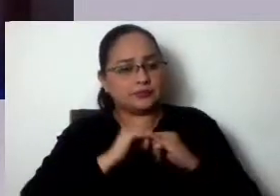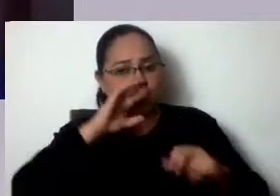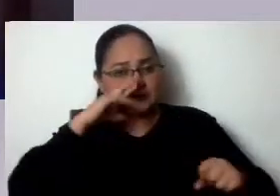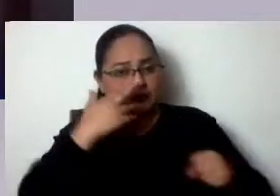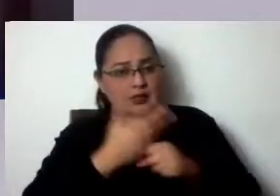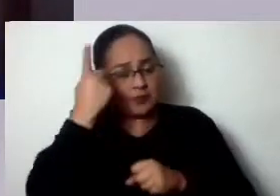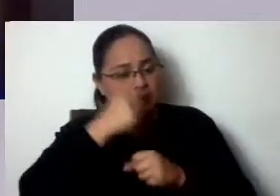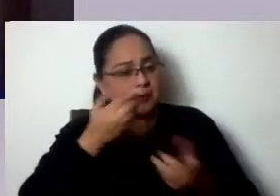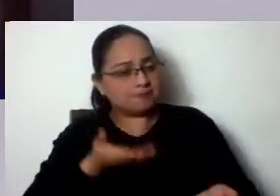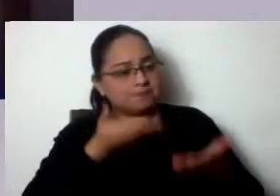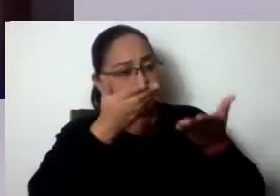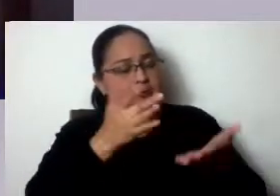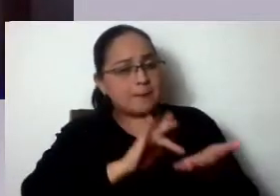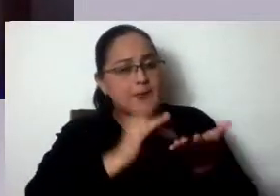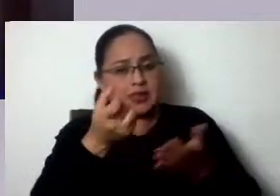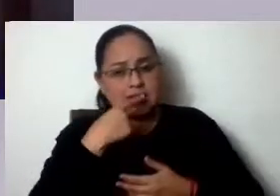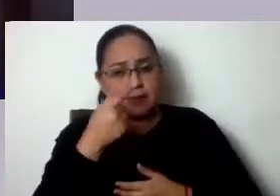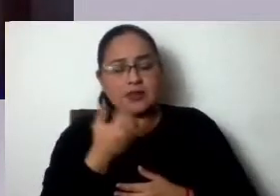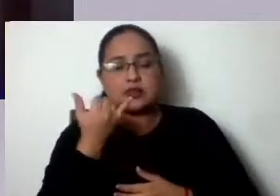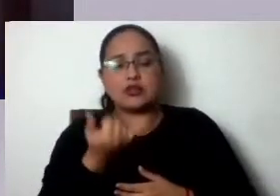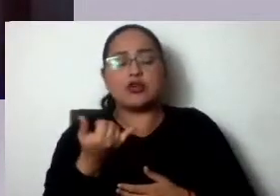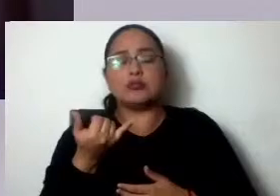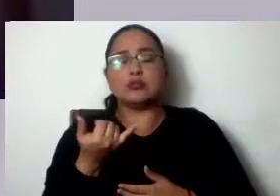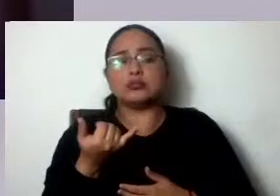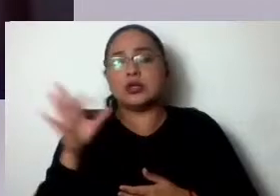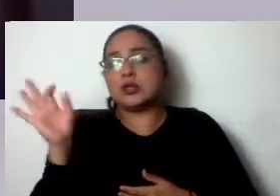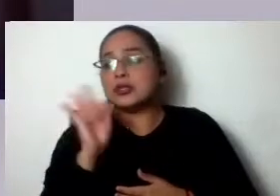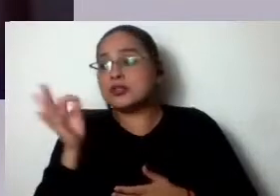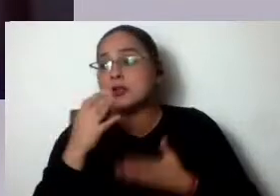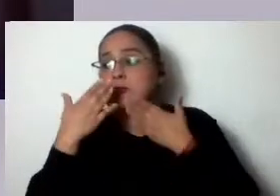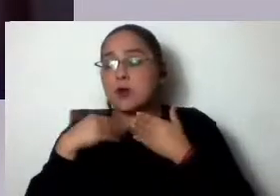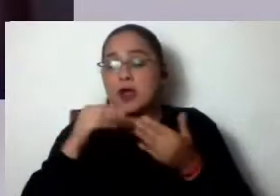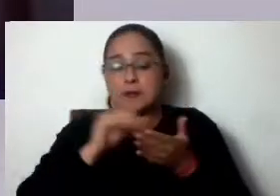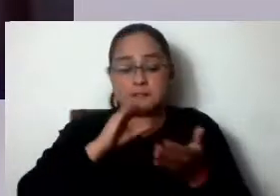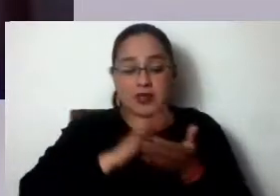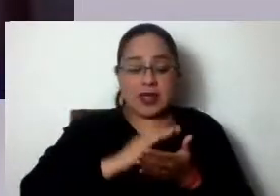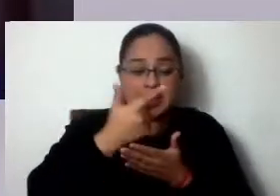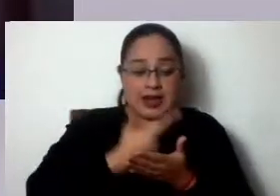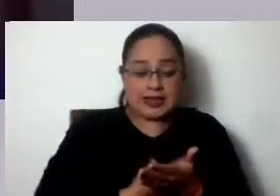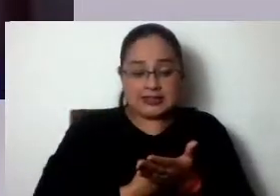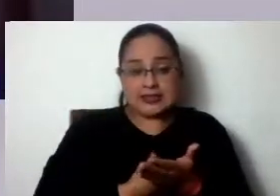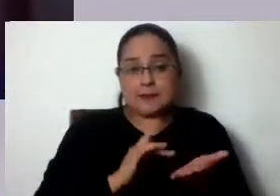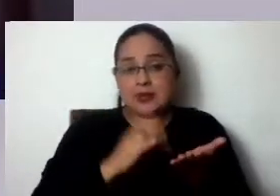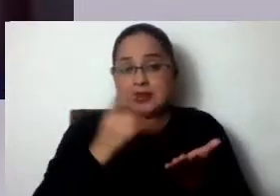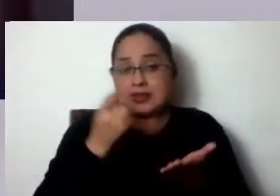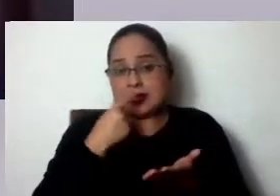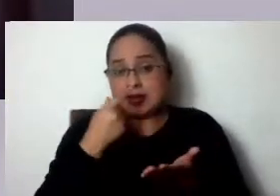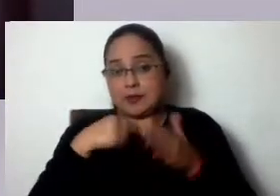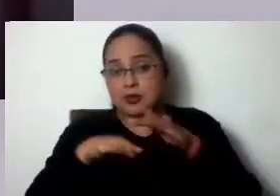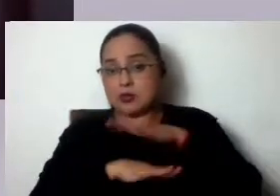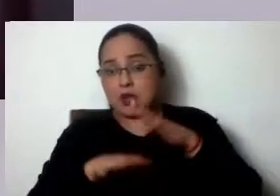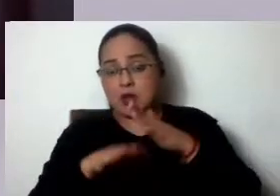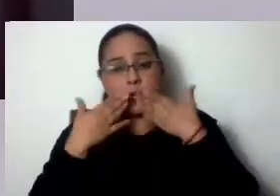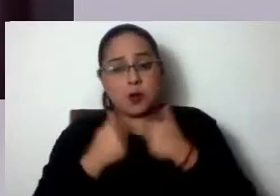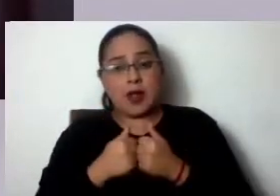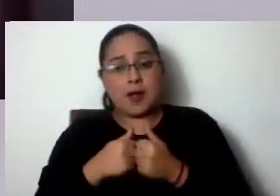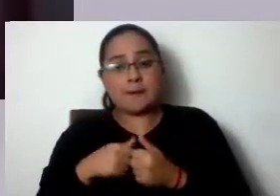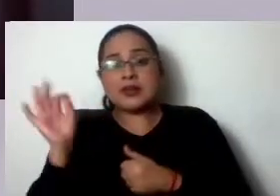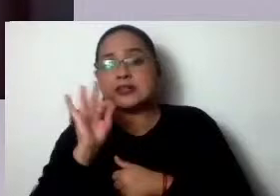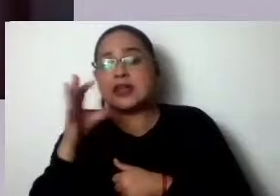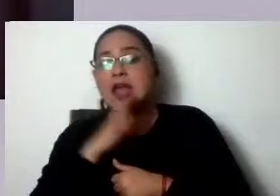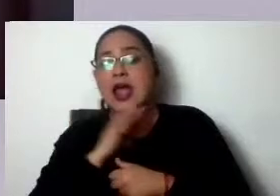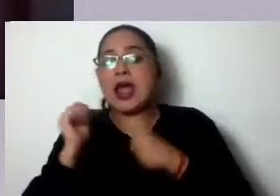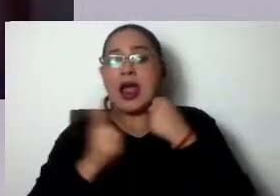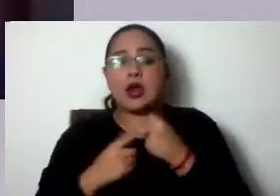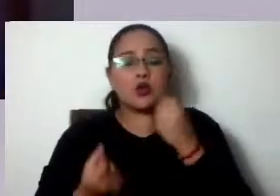administrar dichos medicamentos e insumos aún cuando no estén comprendidos en este cuadro ya que puede surgir medicamentos novedosos